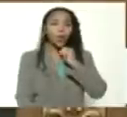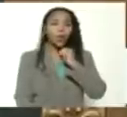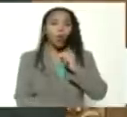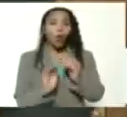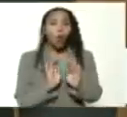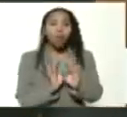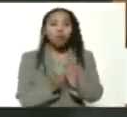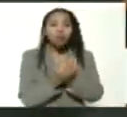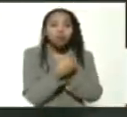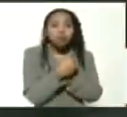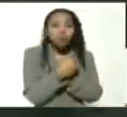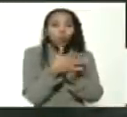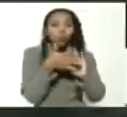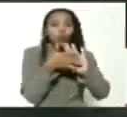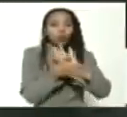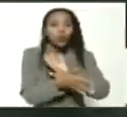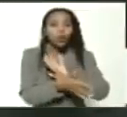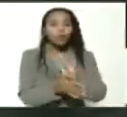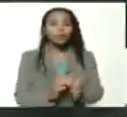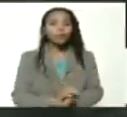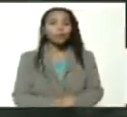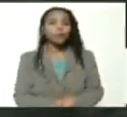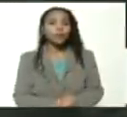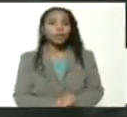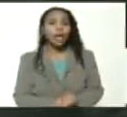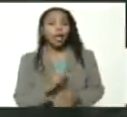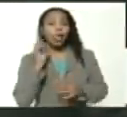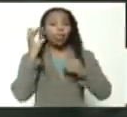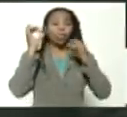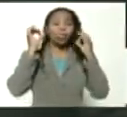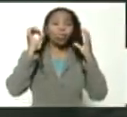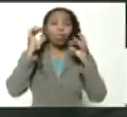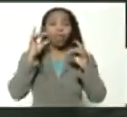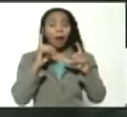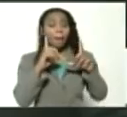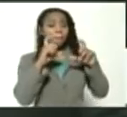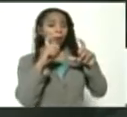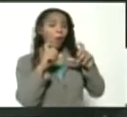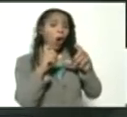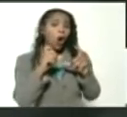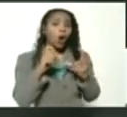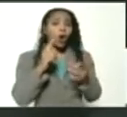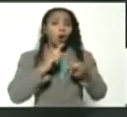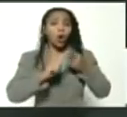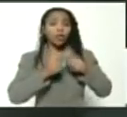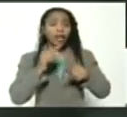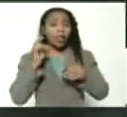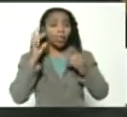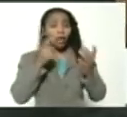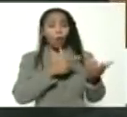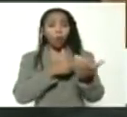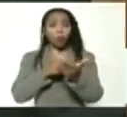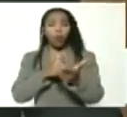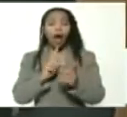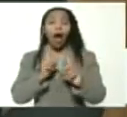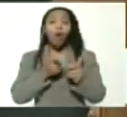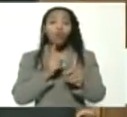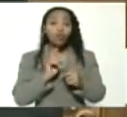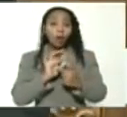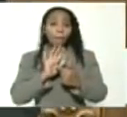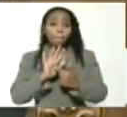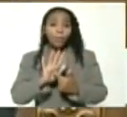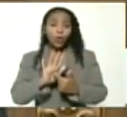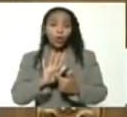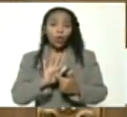con memes, diciendo que no, ahí no habían armas de guerra, claro que las había, algunas las sacaron